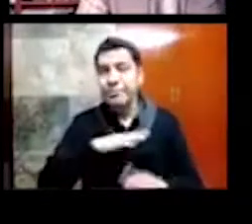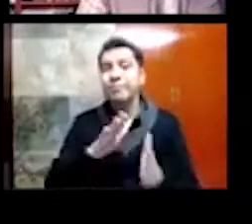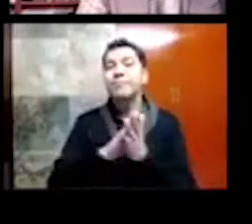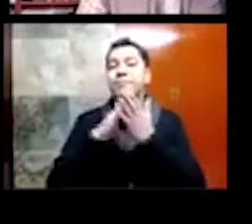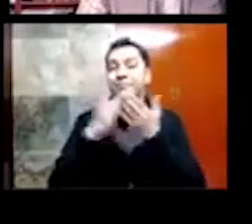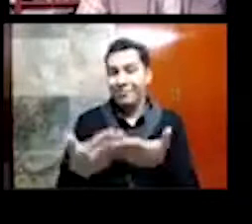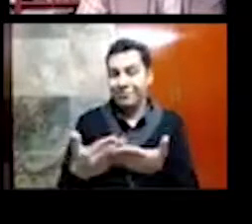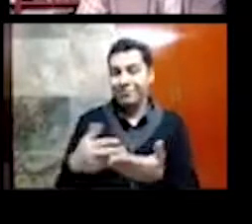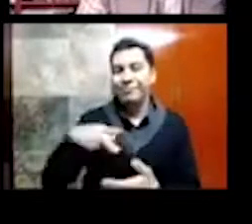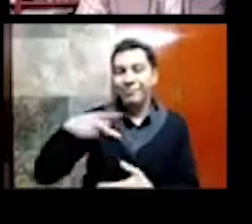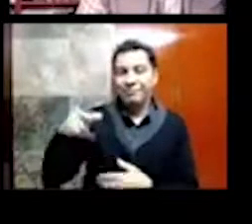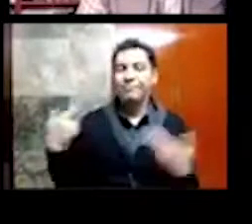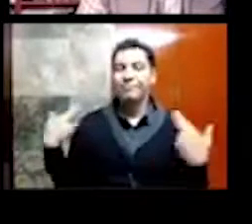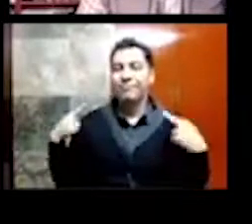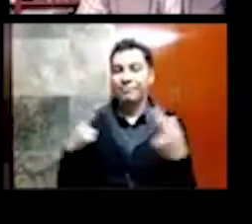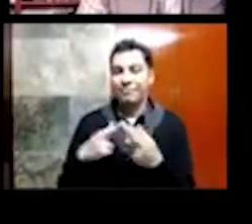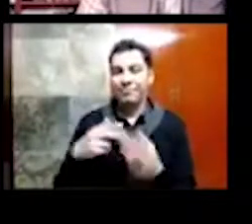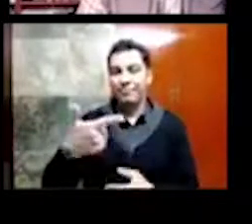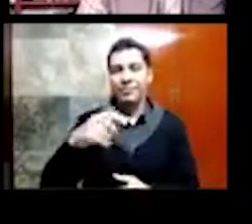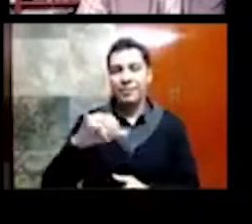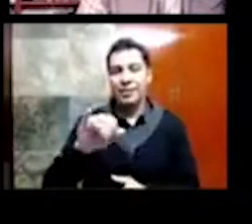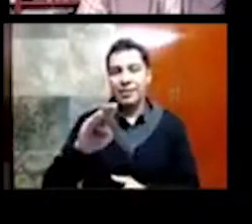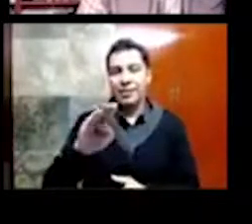Wigberto Jiménez Moreno, que es